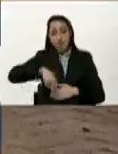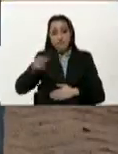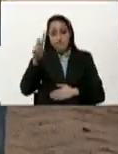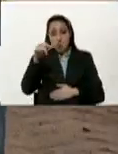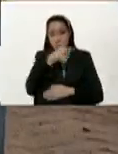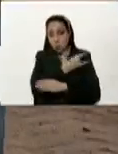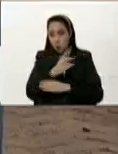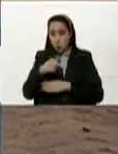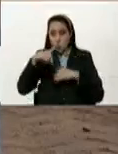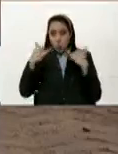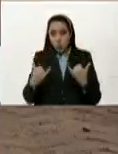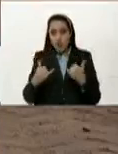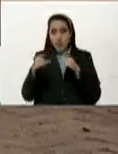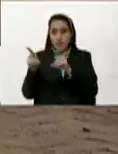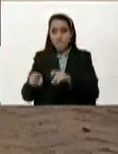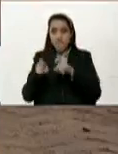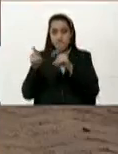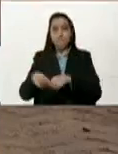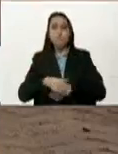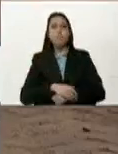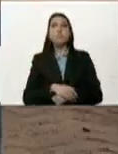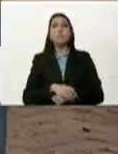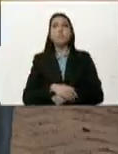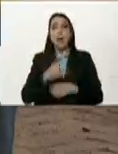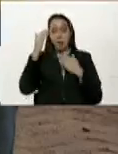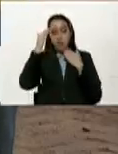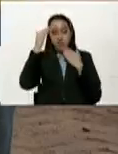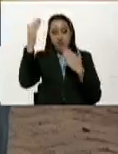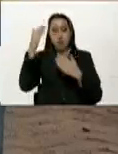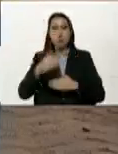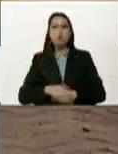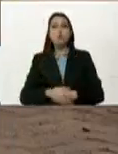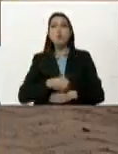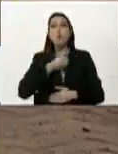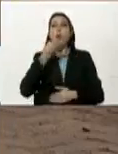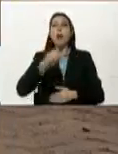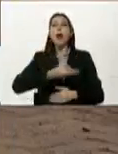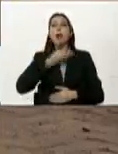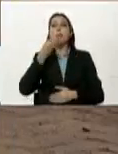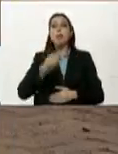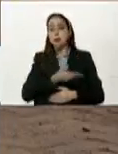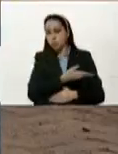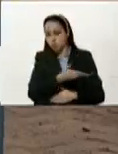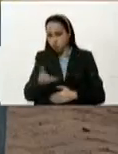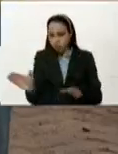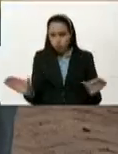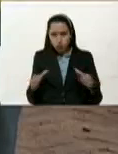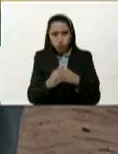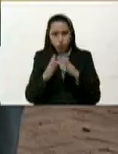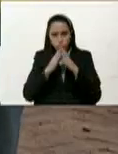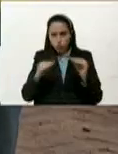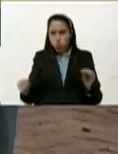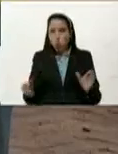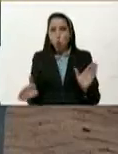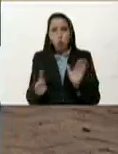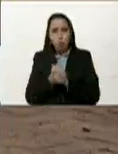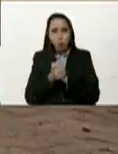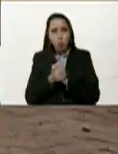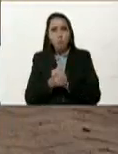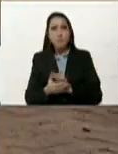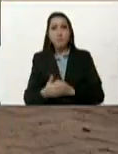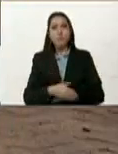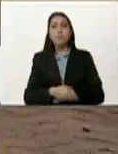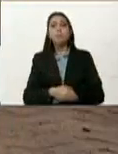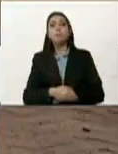acá en el estado monagas ruin saludo presidente buenas tardes a usted ya todo el equipo a los compañeros que nos acompañan acá